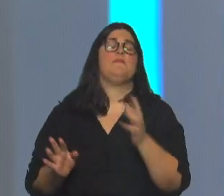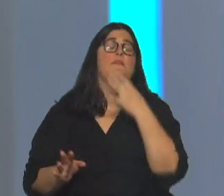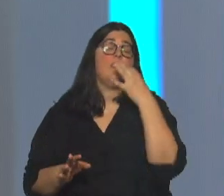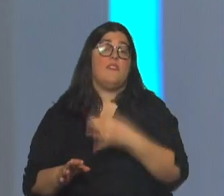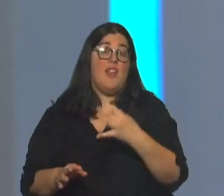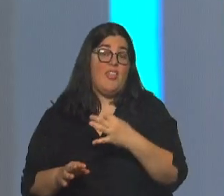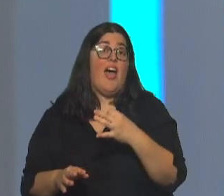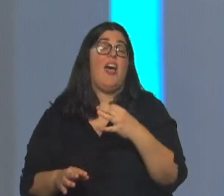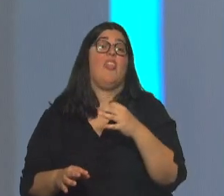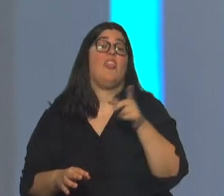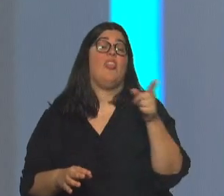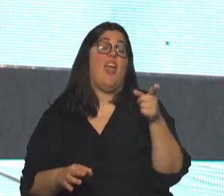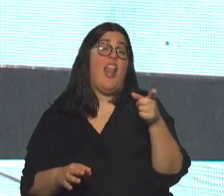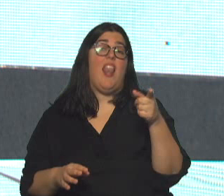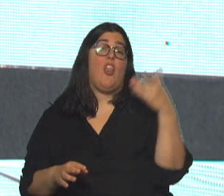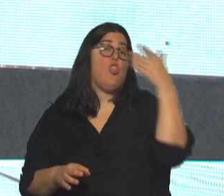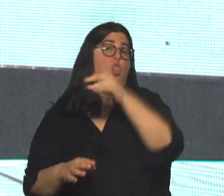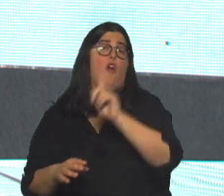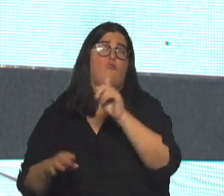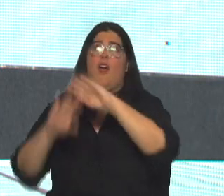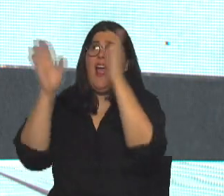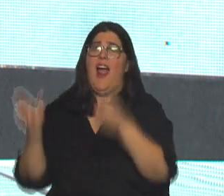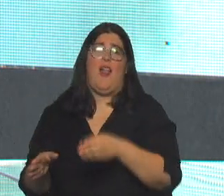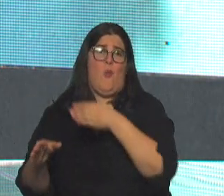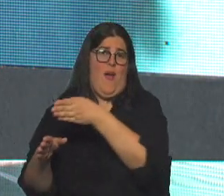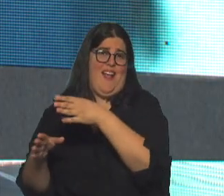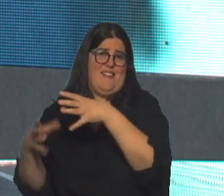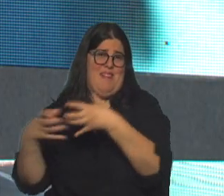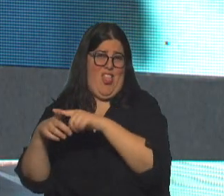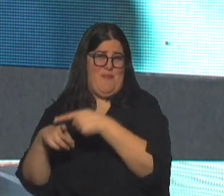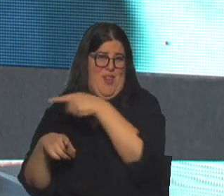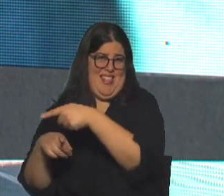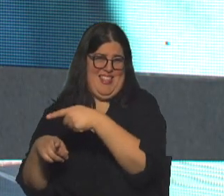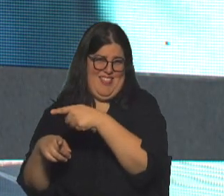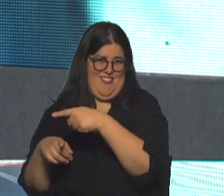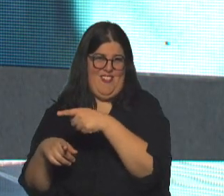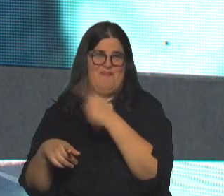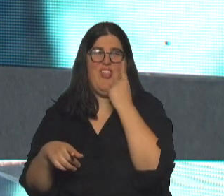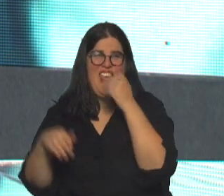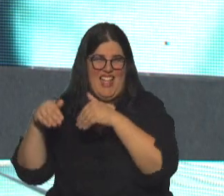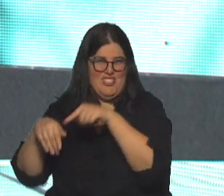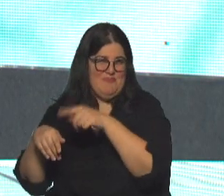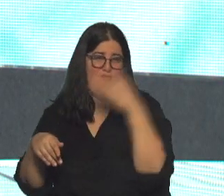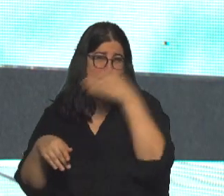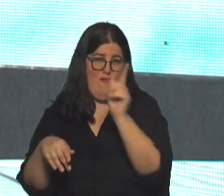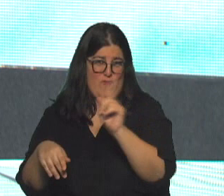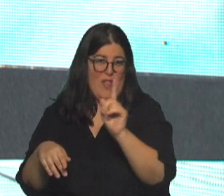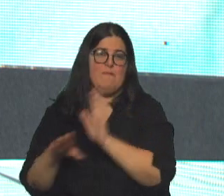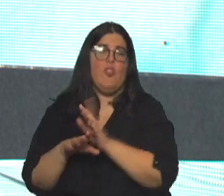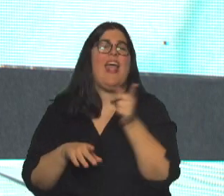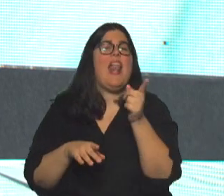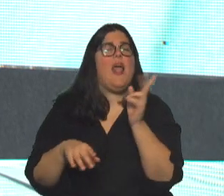al búnker común, digamos, ¿no? No estuvo. Entonces, es cierto lo que dice Ale. Él, por un lado, cuida la relación que tiene con